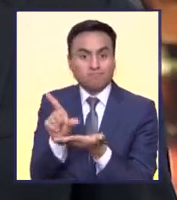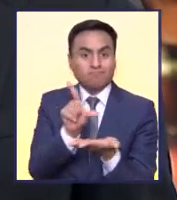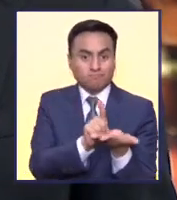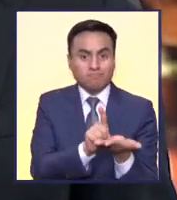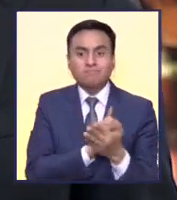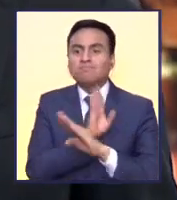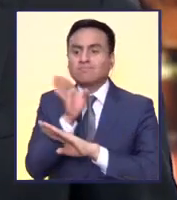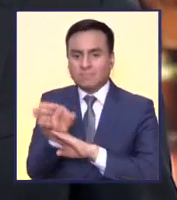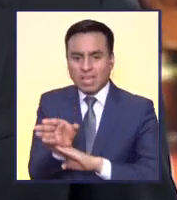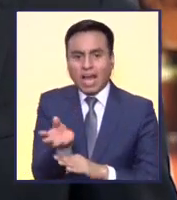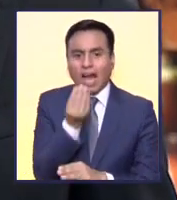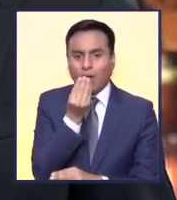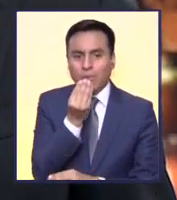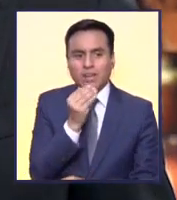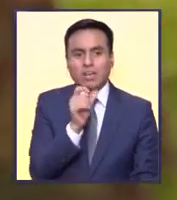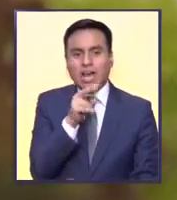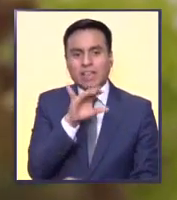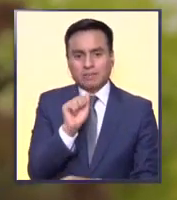que ir a comer con Gana.